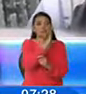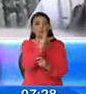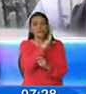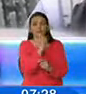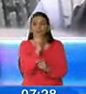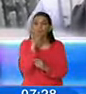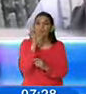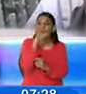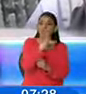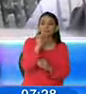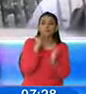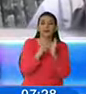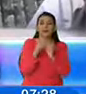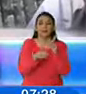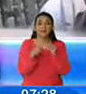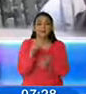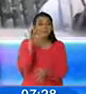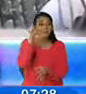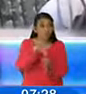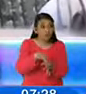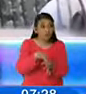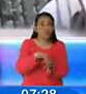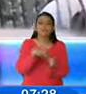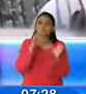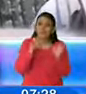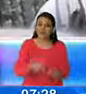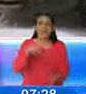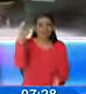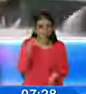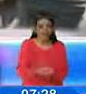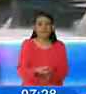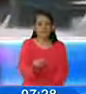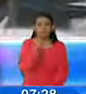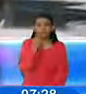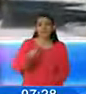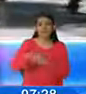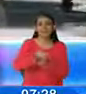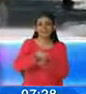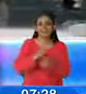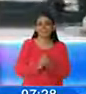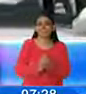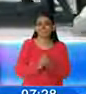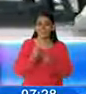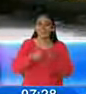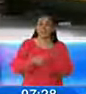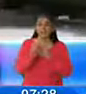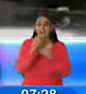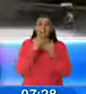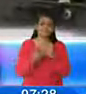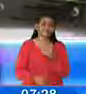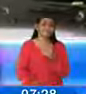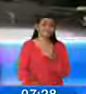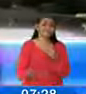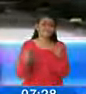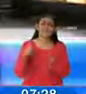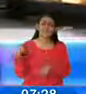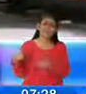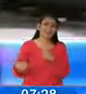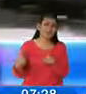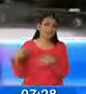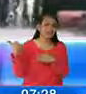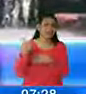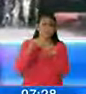que viene a veces, como dicen ellos, a votar por comer nuestras empanadas. Pues muchos de estos puestos de comida se han convertido ya en